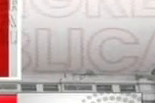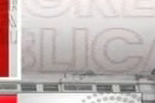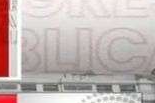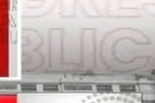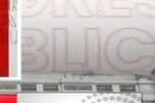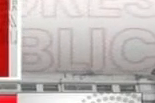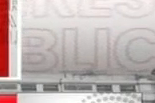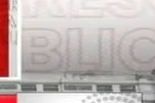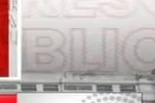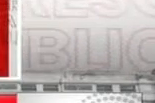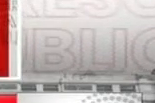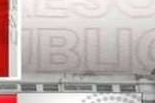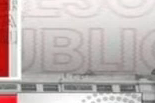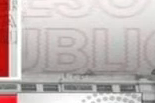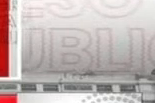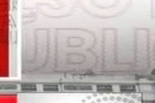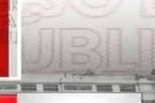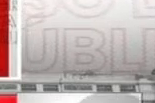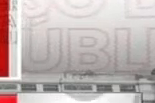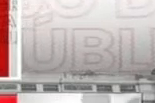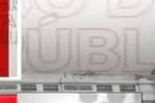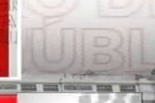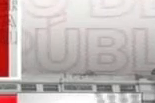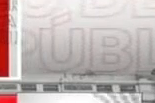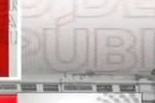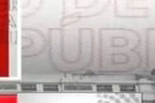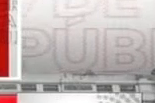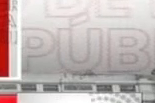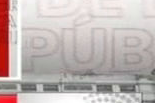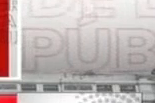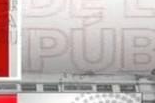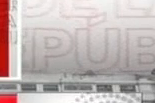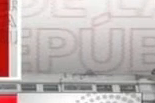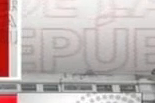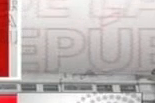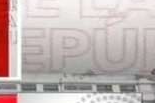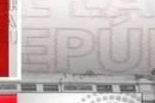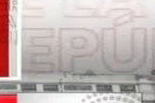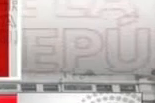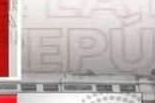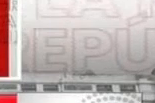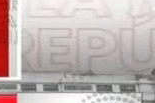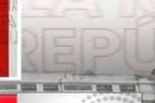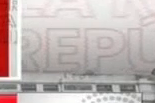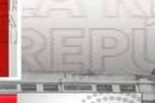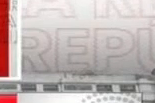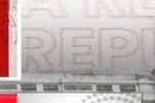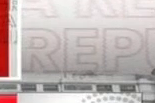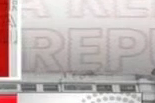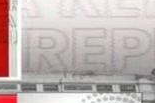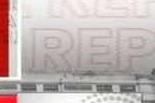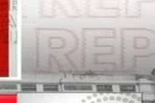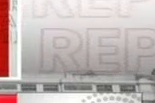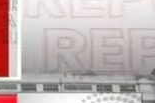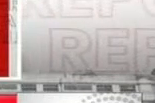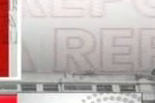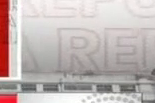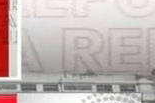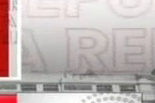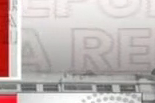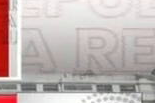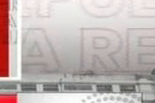18.000 millones de soles. Considerando que el MEF ejerce la rectoría en inversión pública y en presupuesto público,